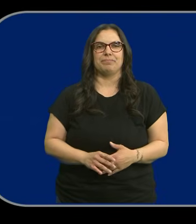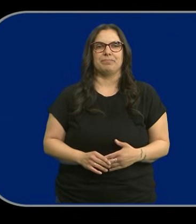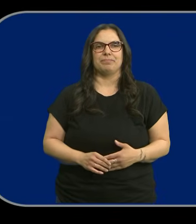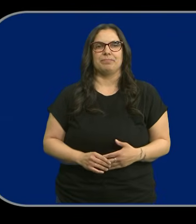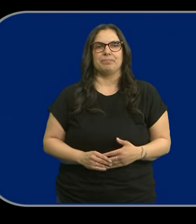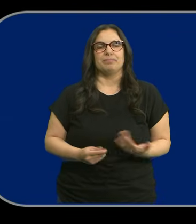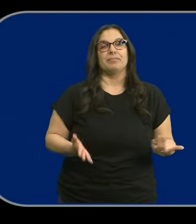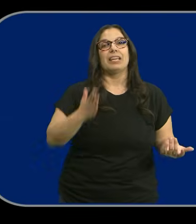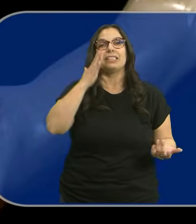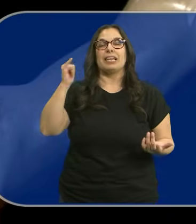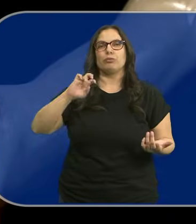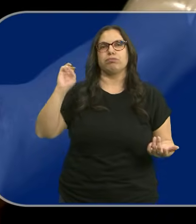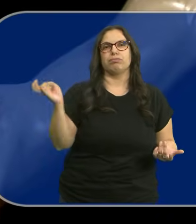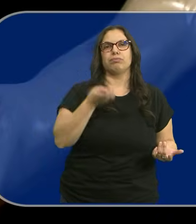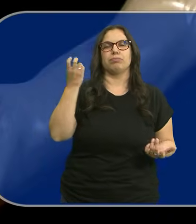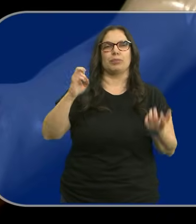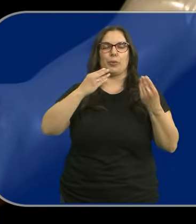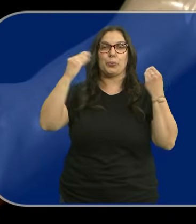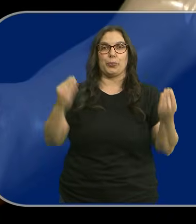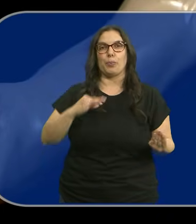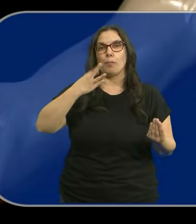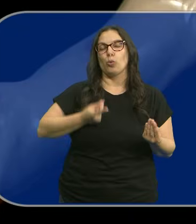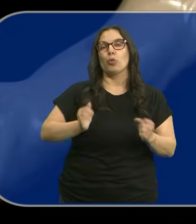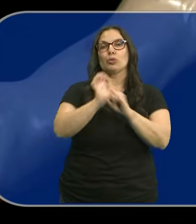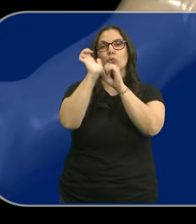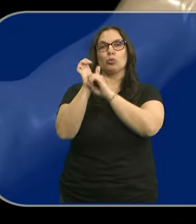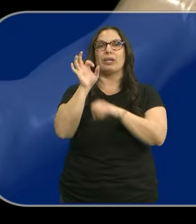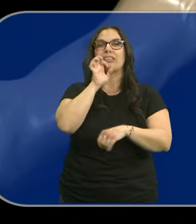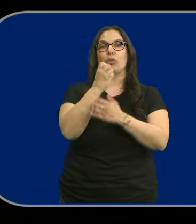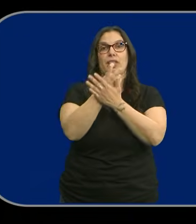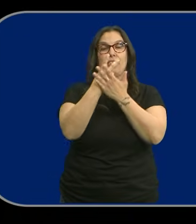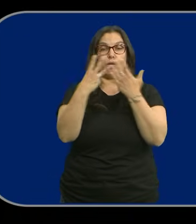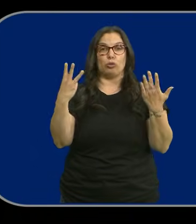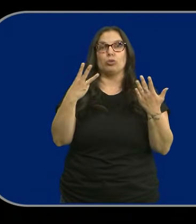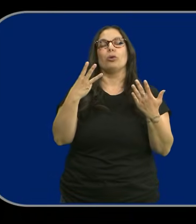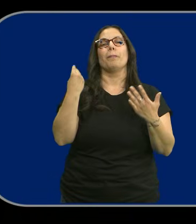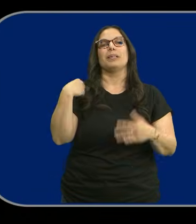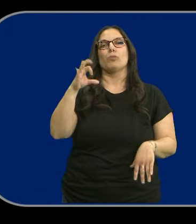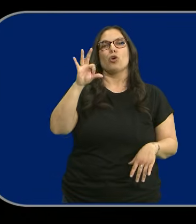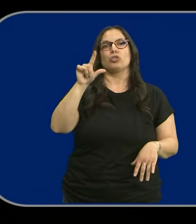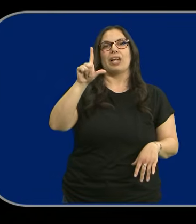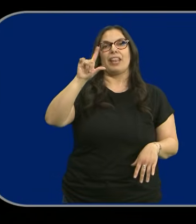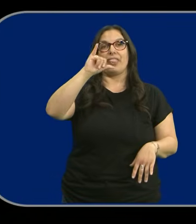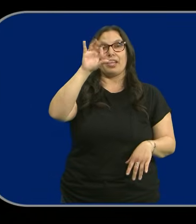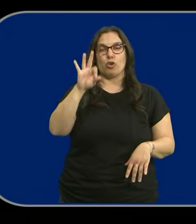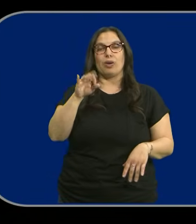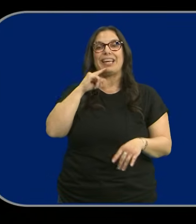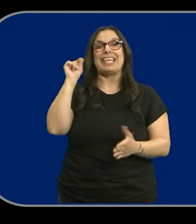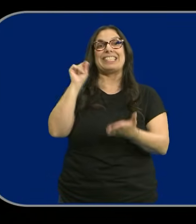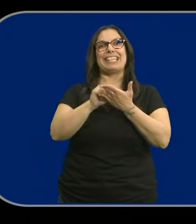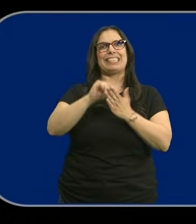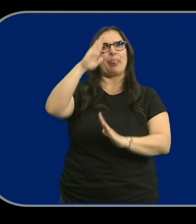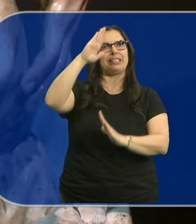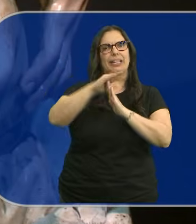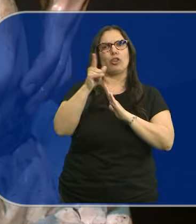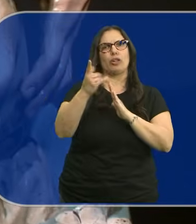El talento versátil del genio murciano de la escultura del siglo XVIII, Francisco Salcillo, llega a Valladolid. El instante detenido es el título de